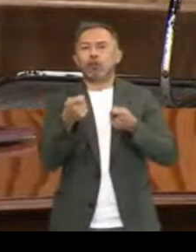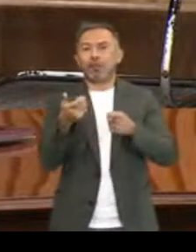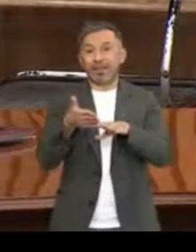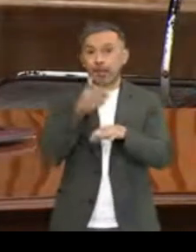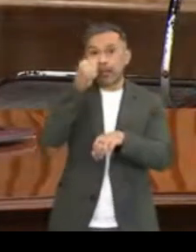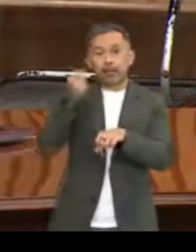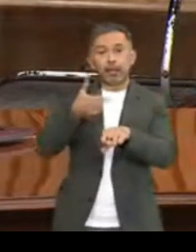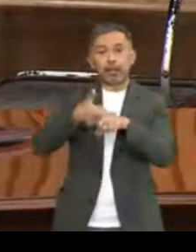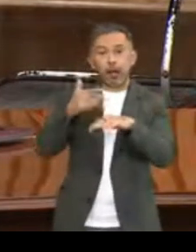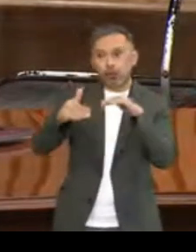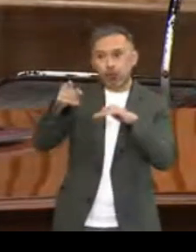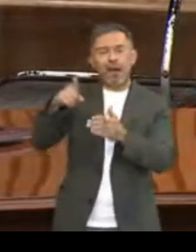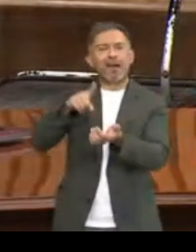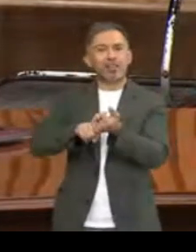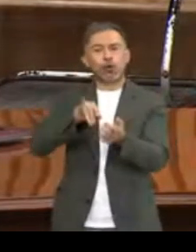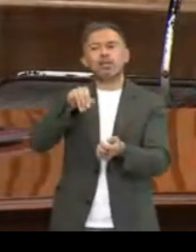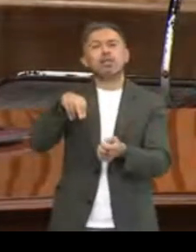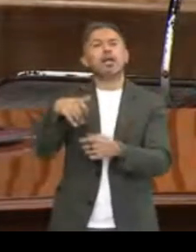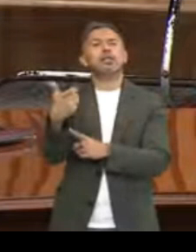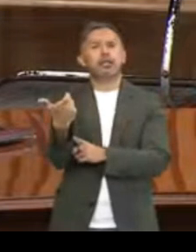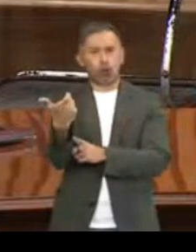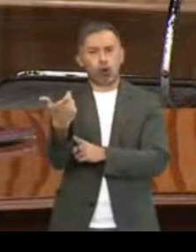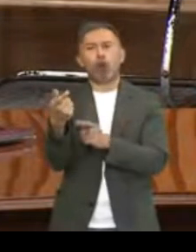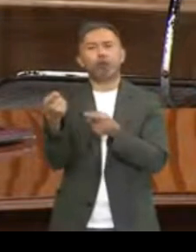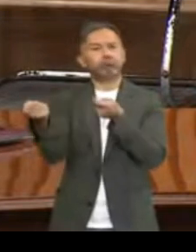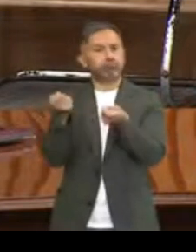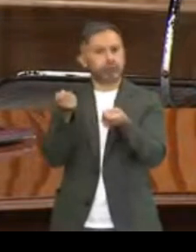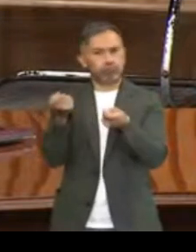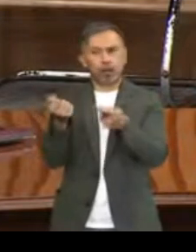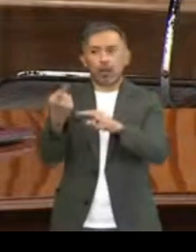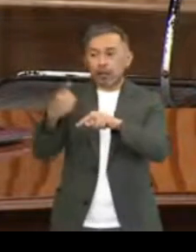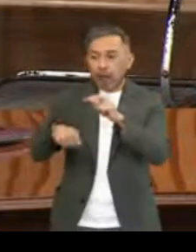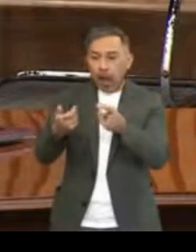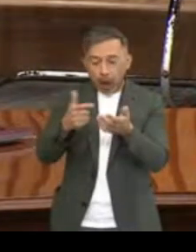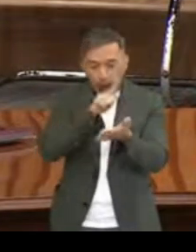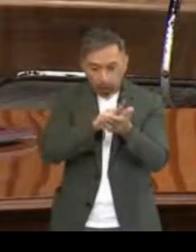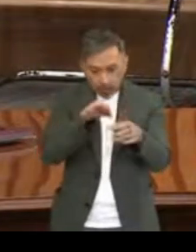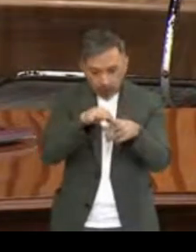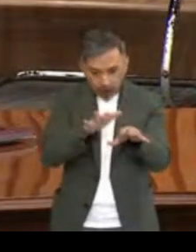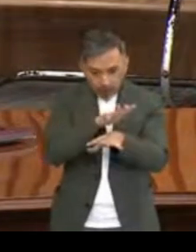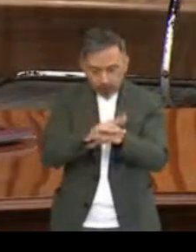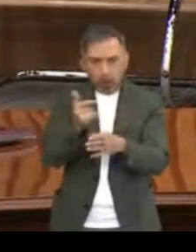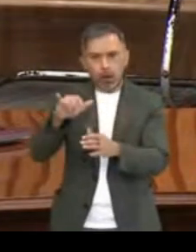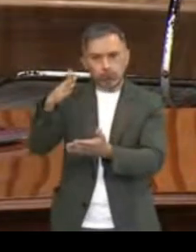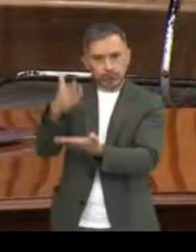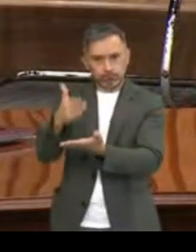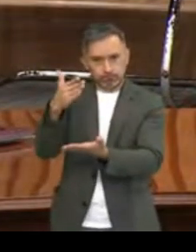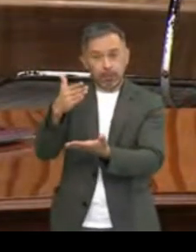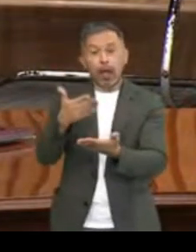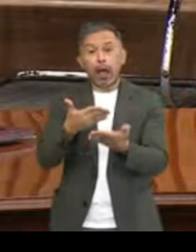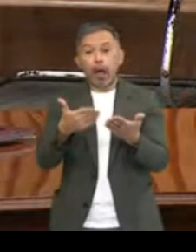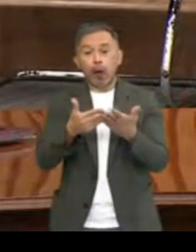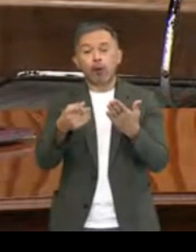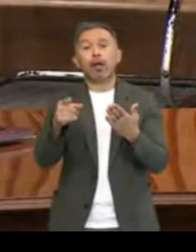el dueño y señor de los dineros del INE y eso se termina con esta reforma electoral. Ahora las funciones administrativas